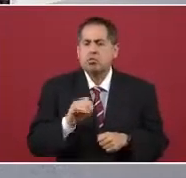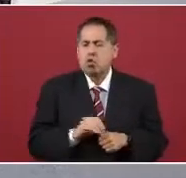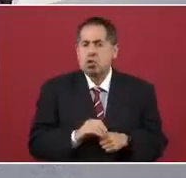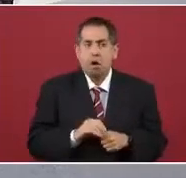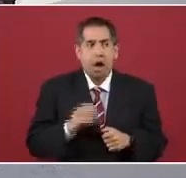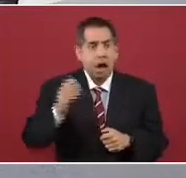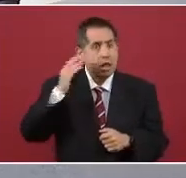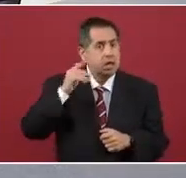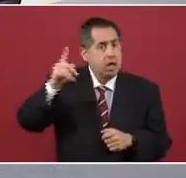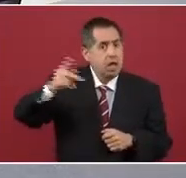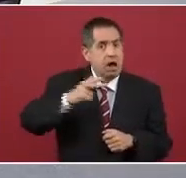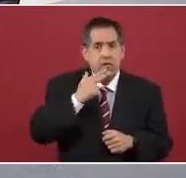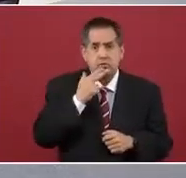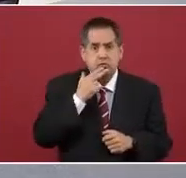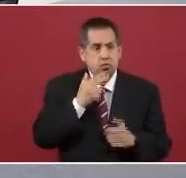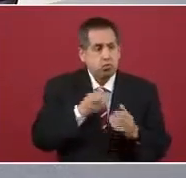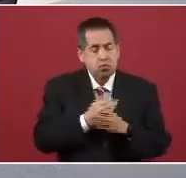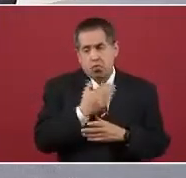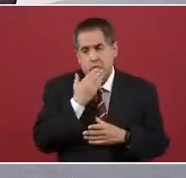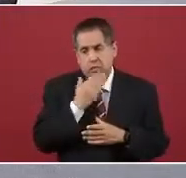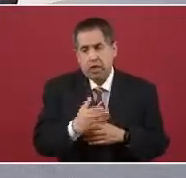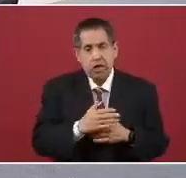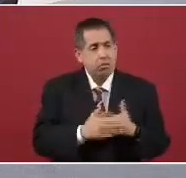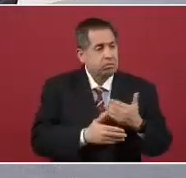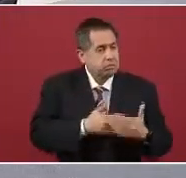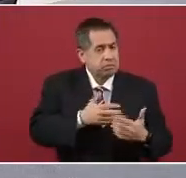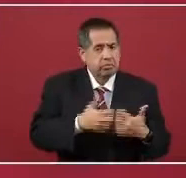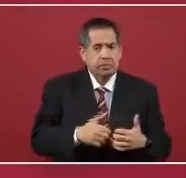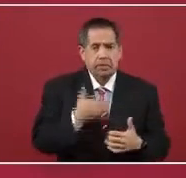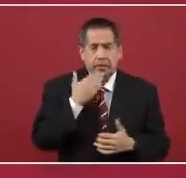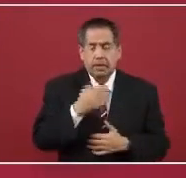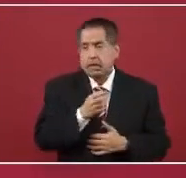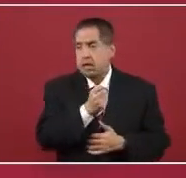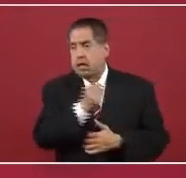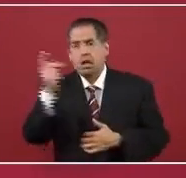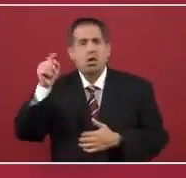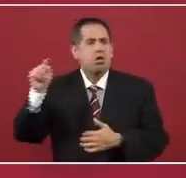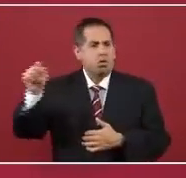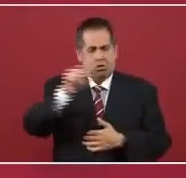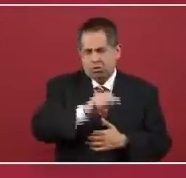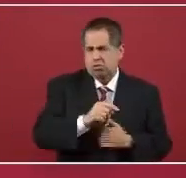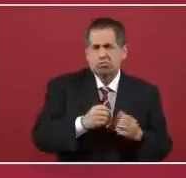funcionó muy bien, ha funcionado muy bien.